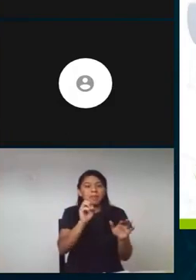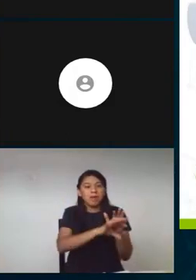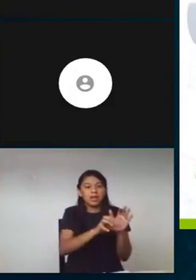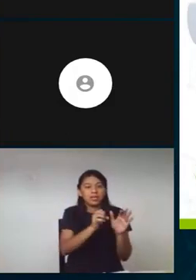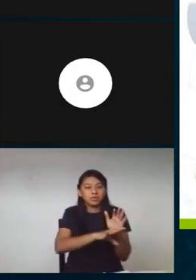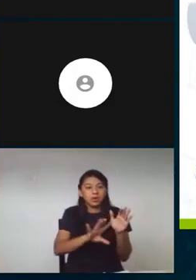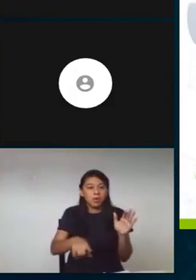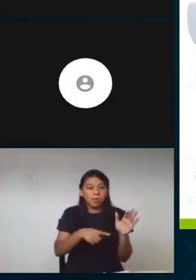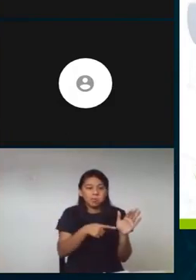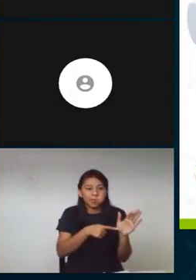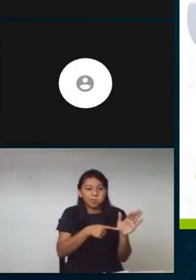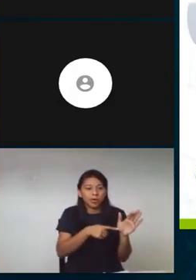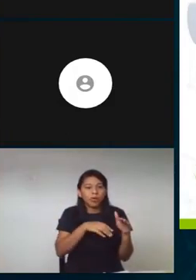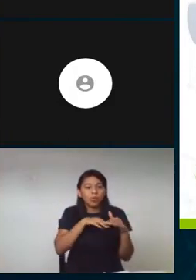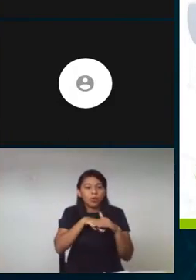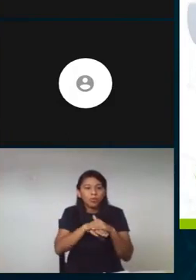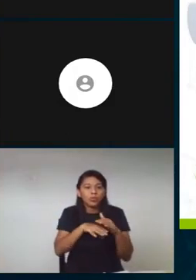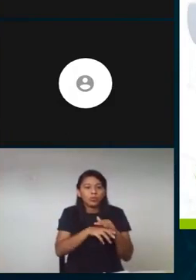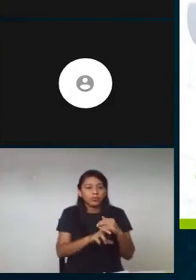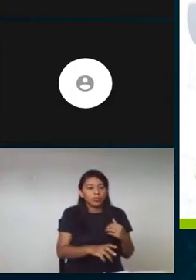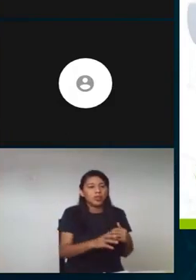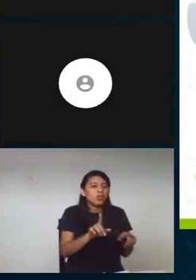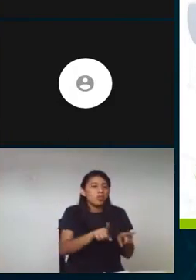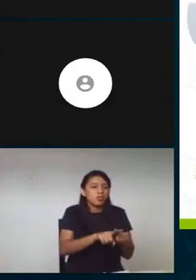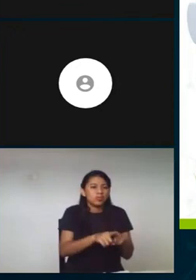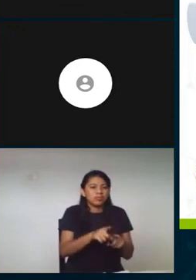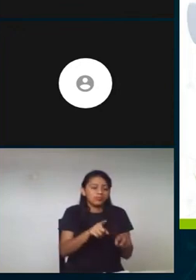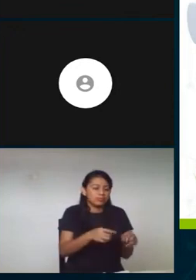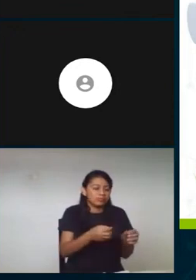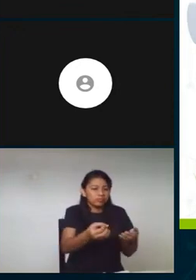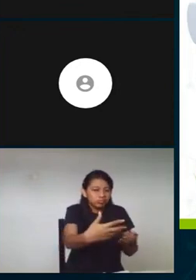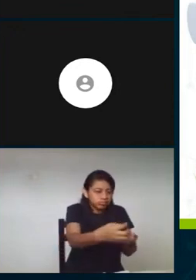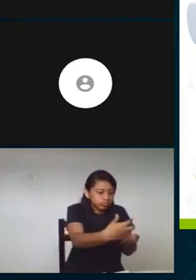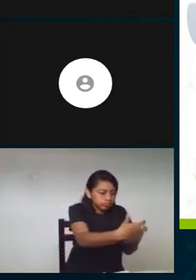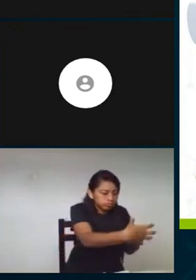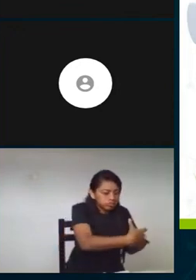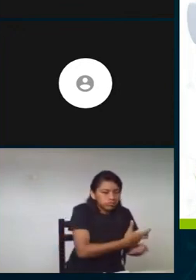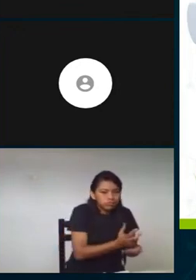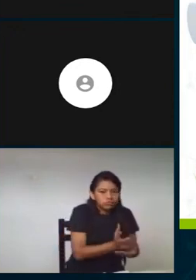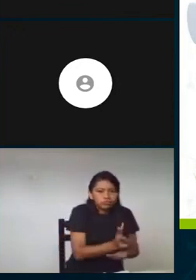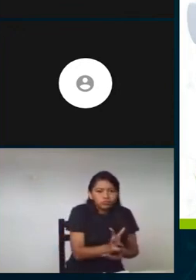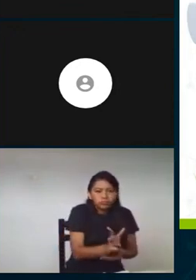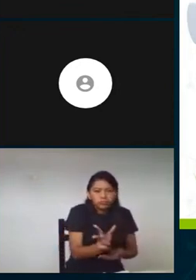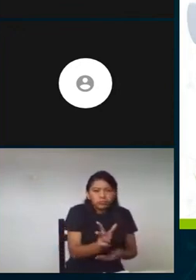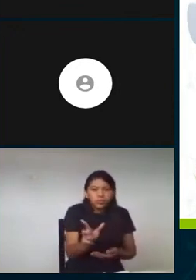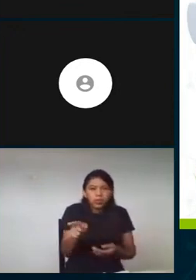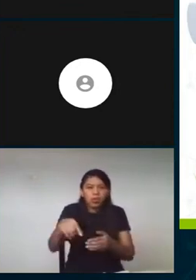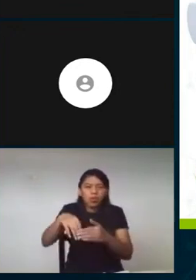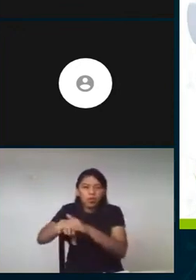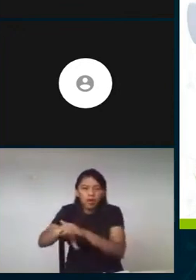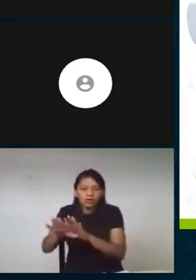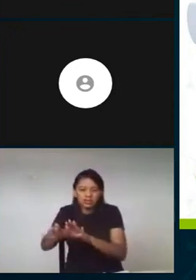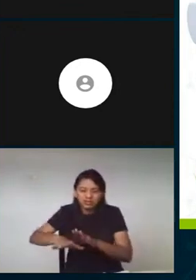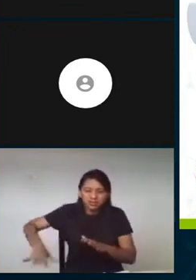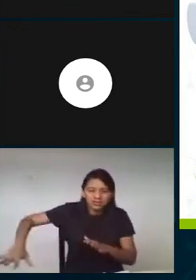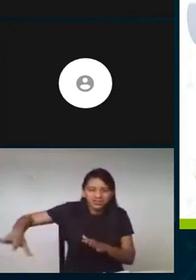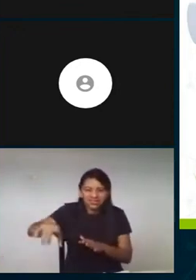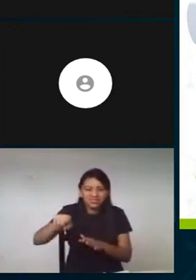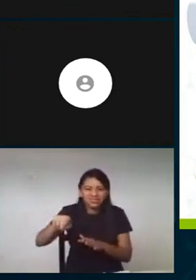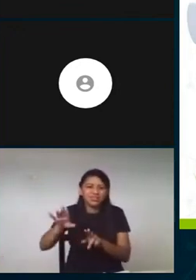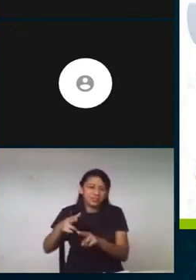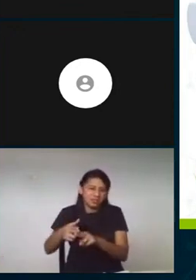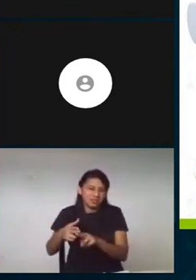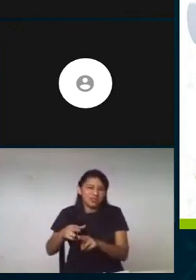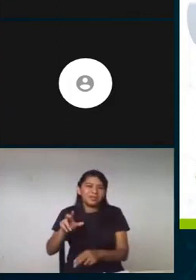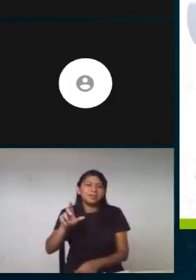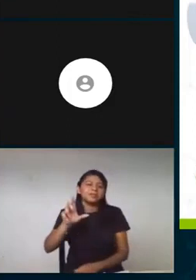a los rellenos sanitarios, lo que a su vez pues nos preocupa porque vemos que actualmente tenemos el relleno sanitario La